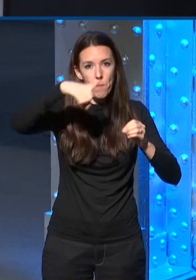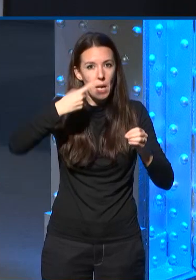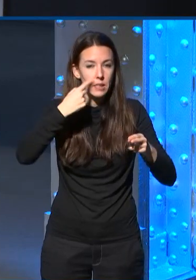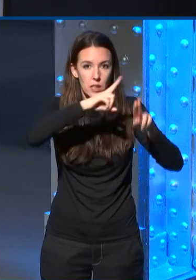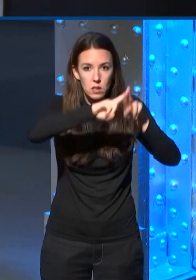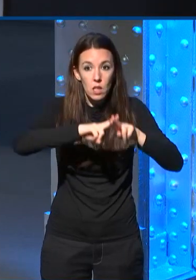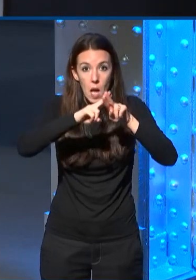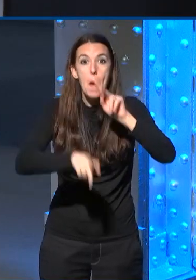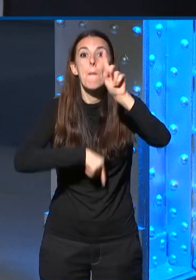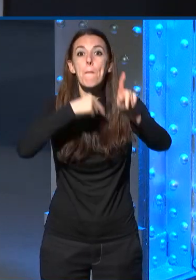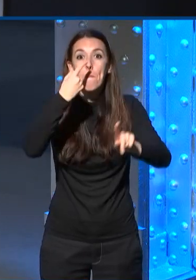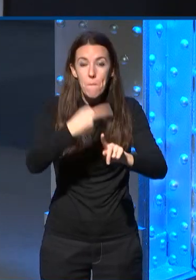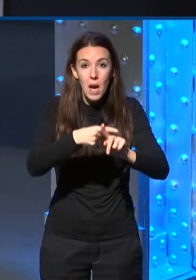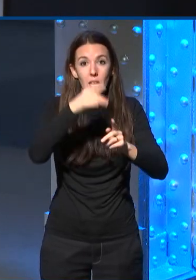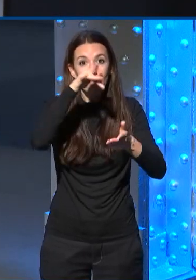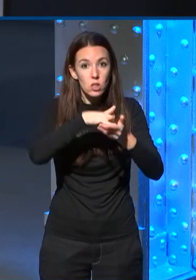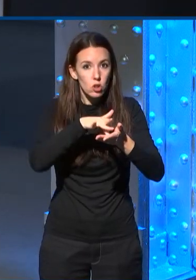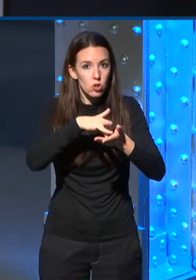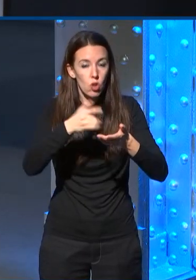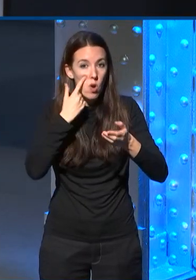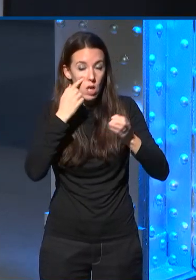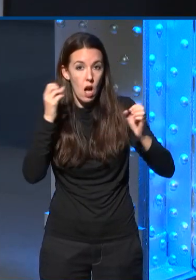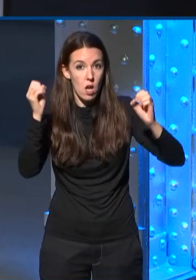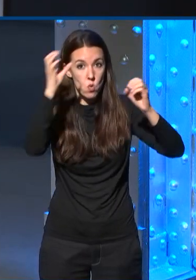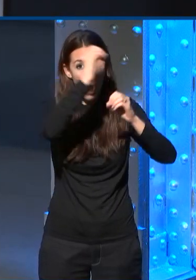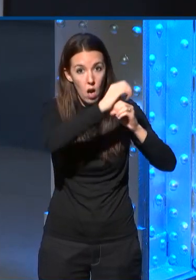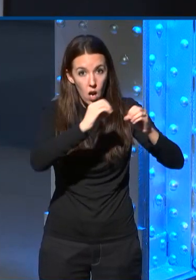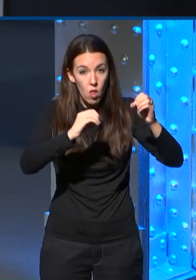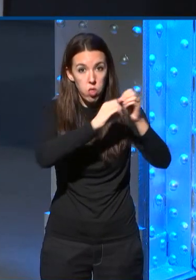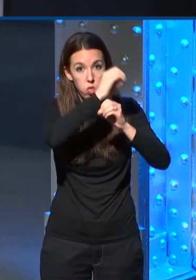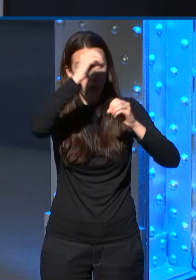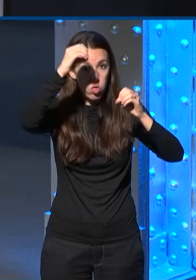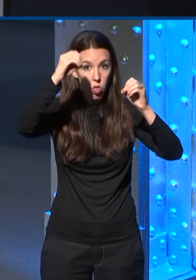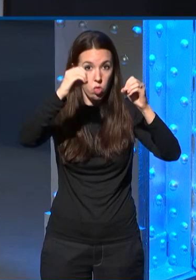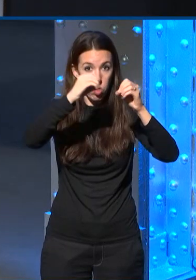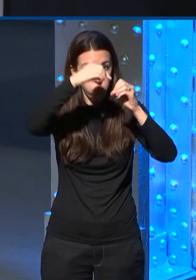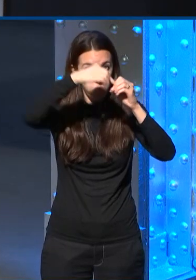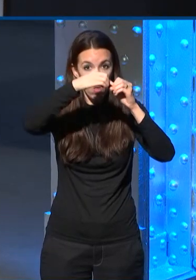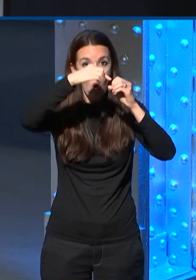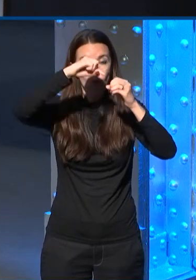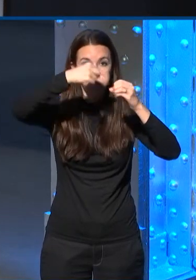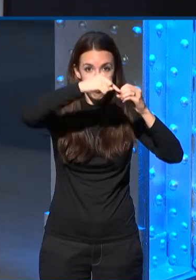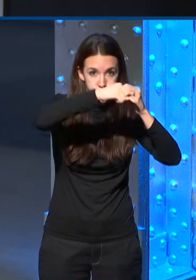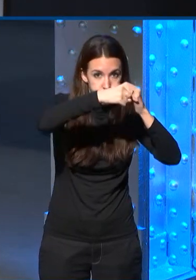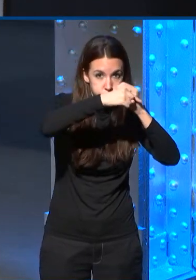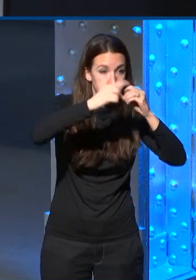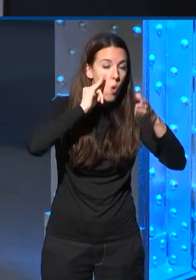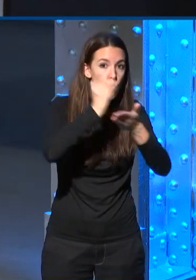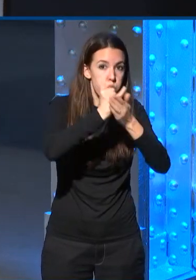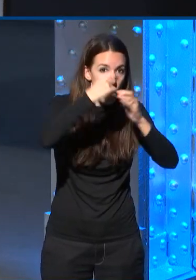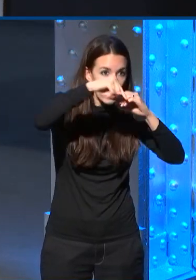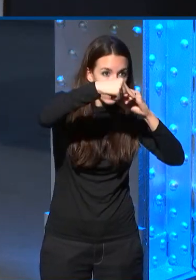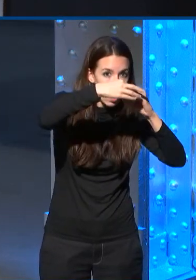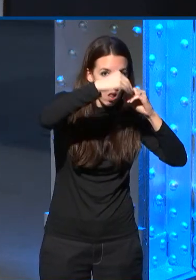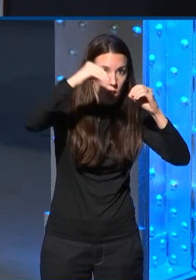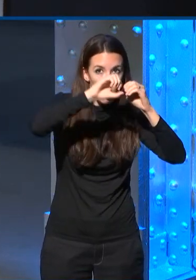bien. Bueno, pues además lanzaba una cápsula sobre Phobos. La cápsula desplegaba un taladro, hacía un agujero en el suelo, cogía unas muestras, las metía en otra capsulita de retorno